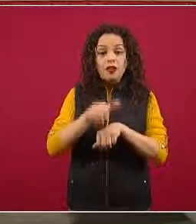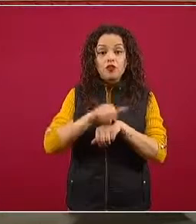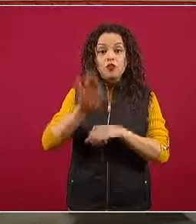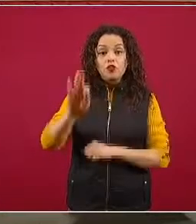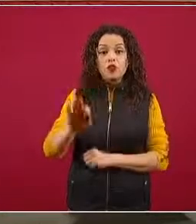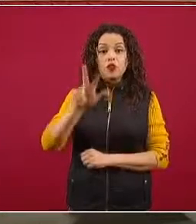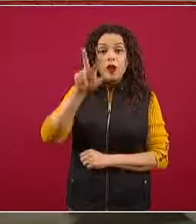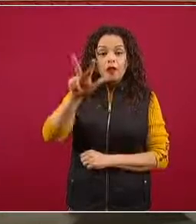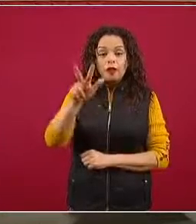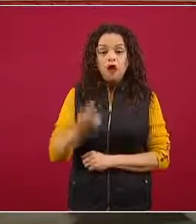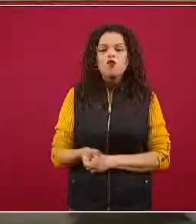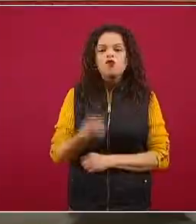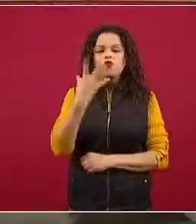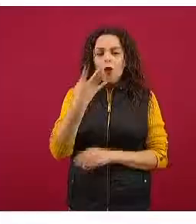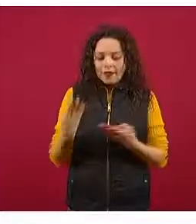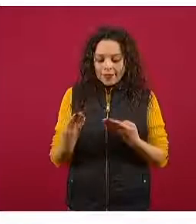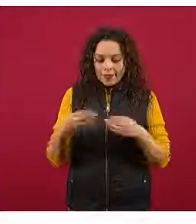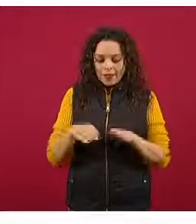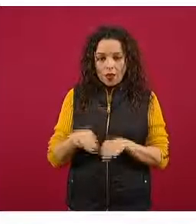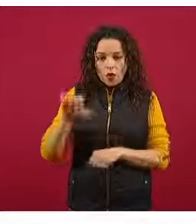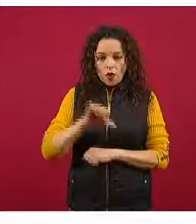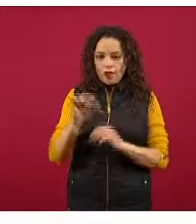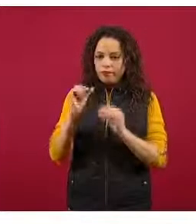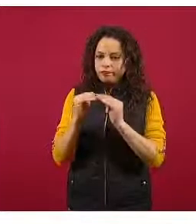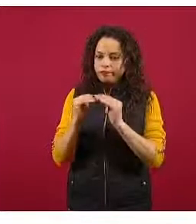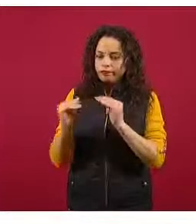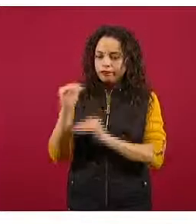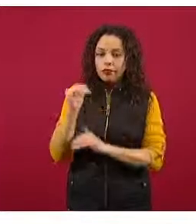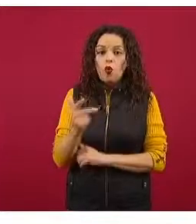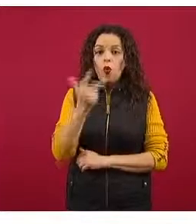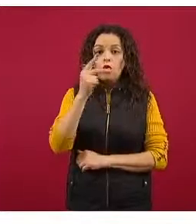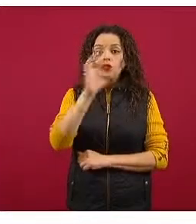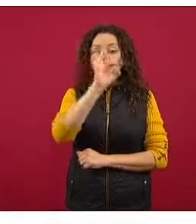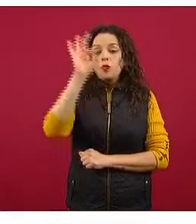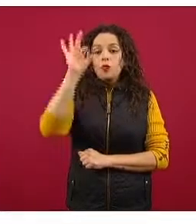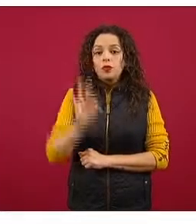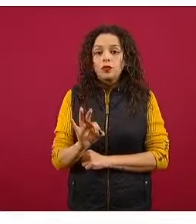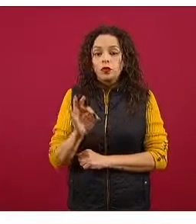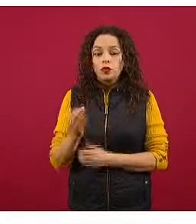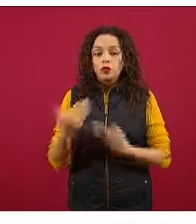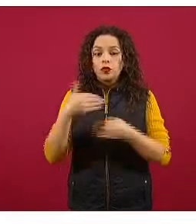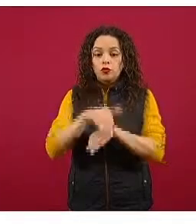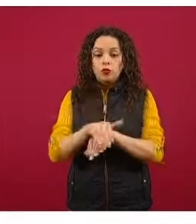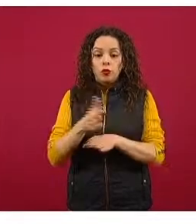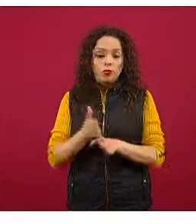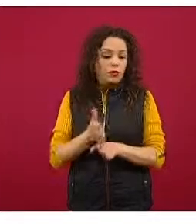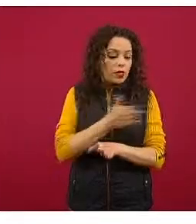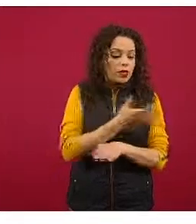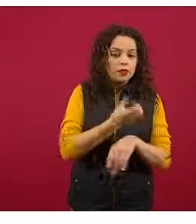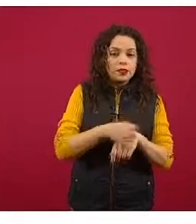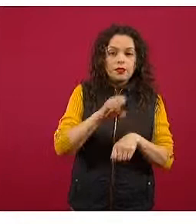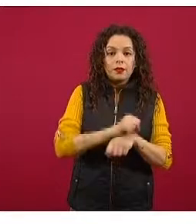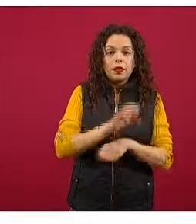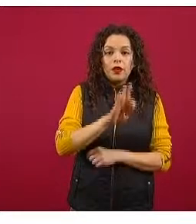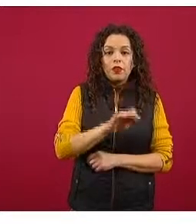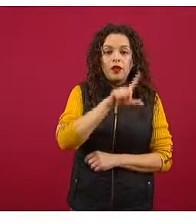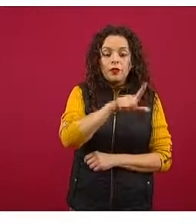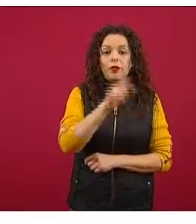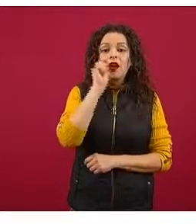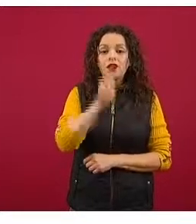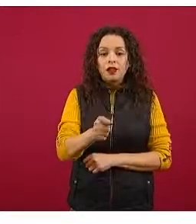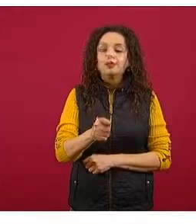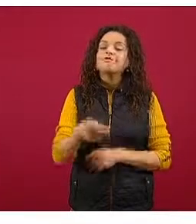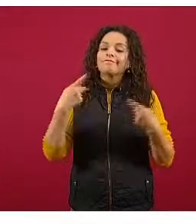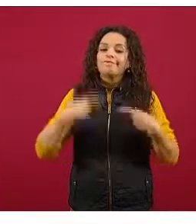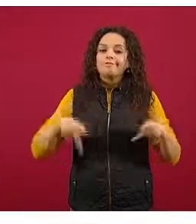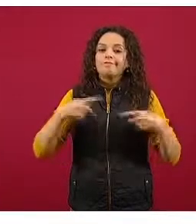48 con un incremento del 8% con respecto a la semana 47 en el número de lamentables